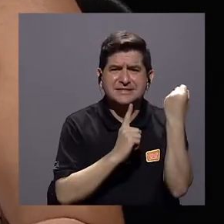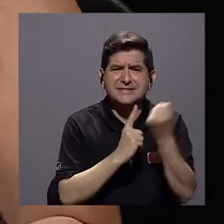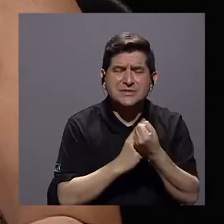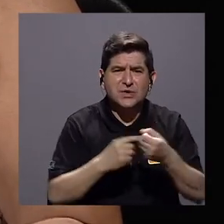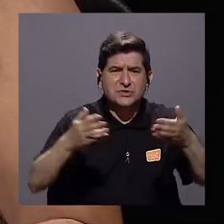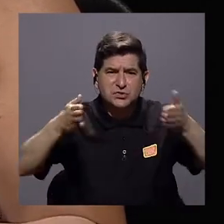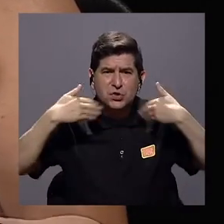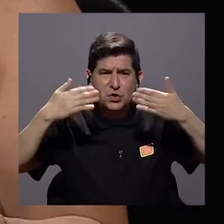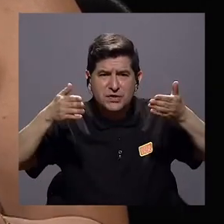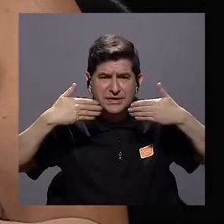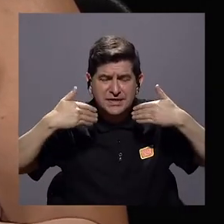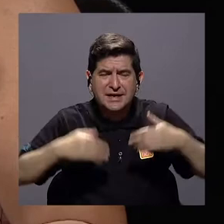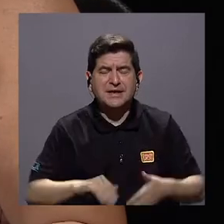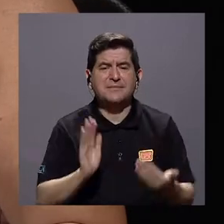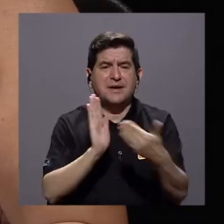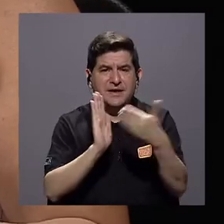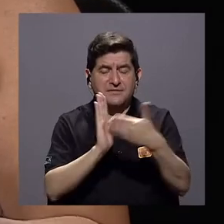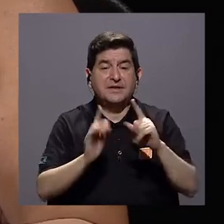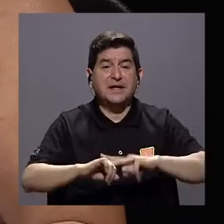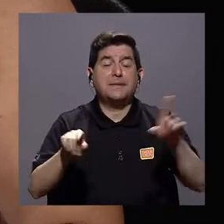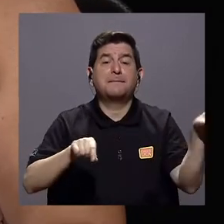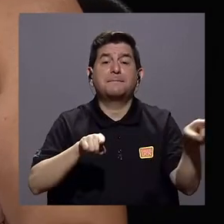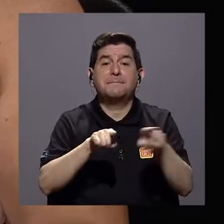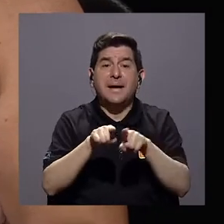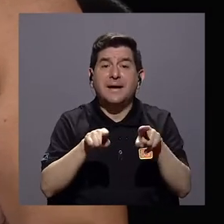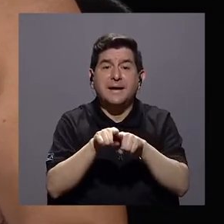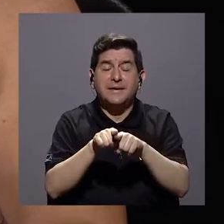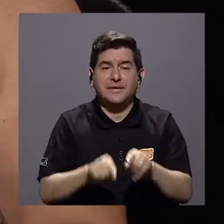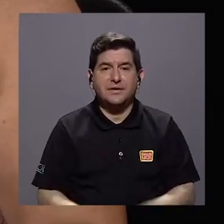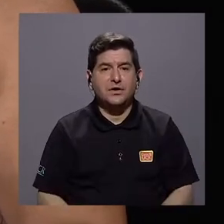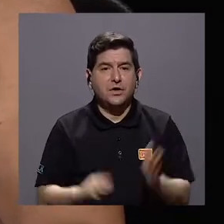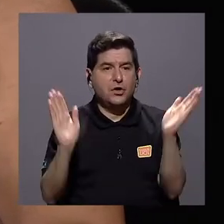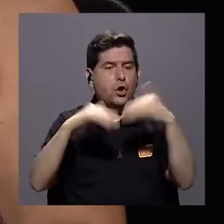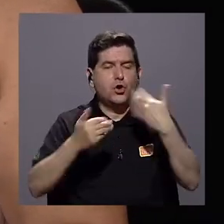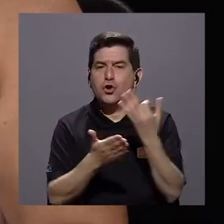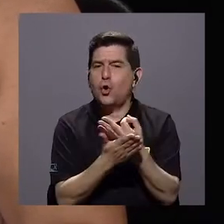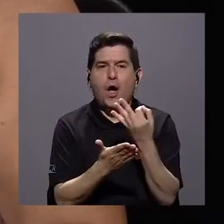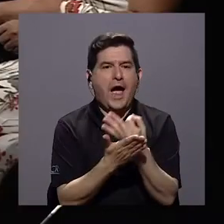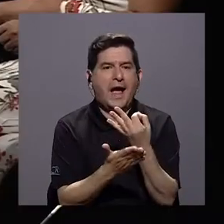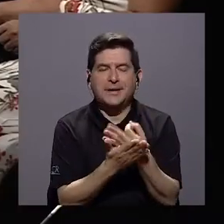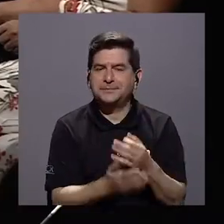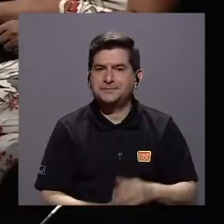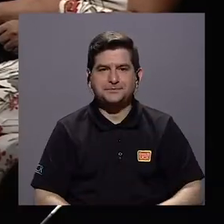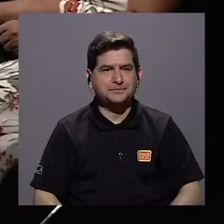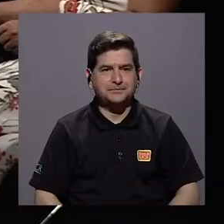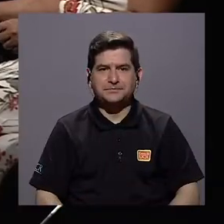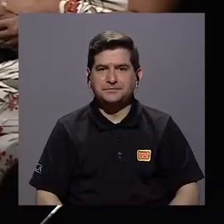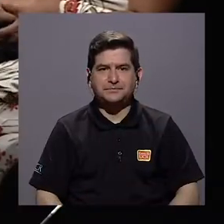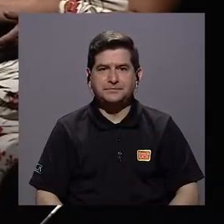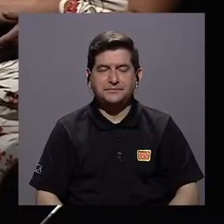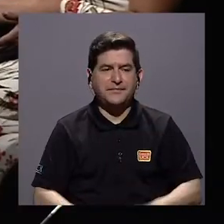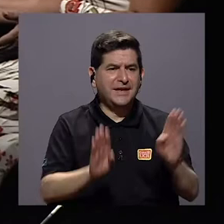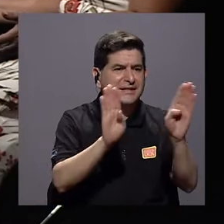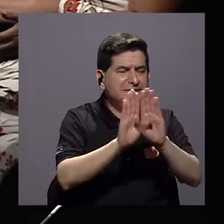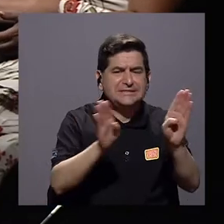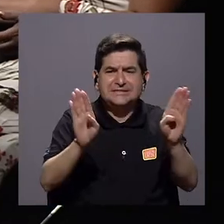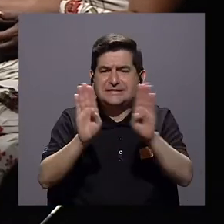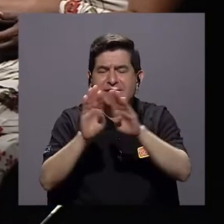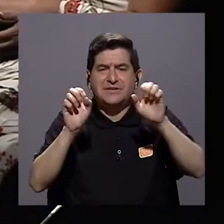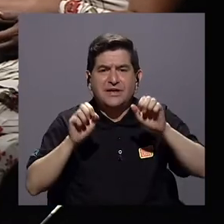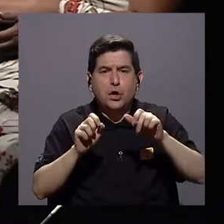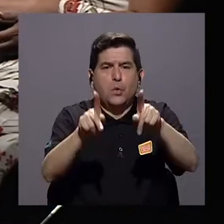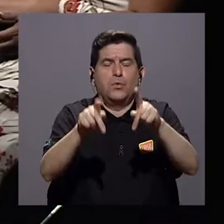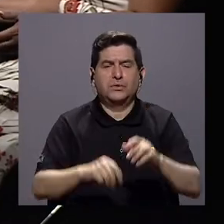el clima ha afectado mucho, pero además de eso, no hay financiamiento. Se les han cerrado las